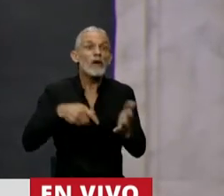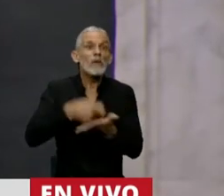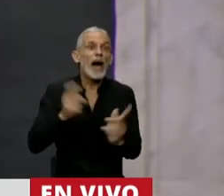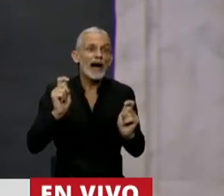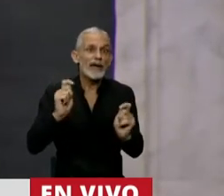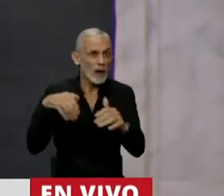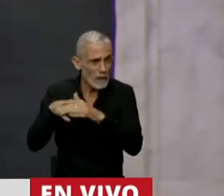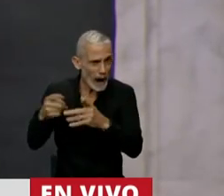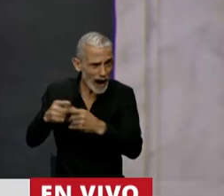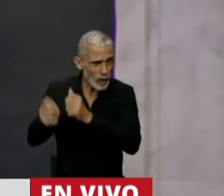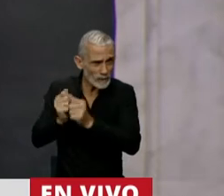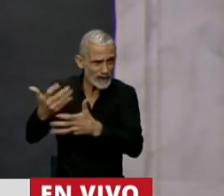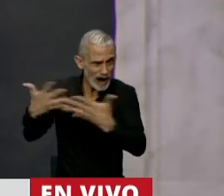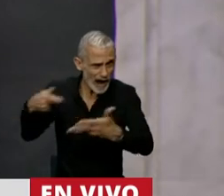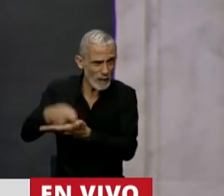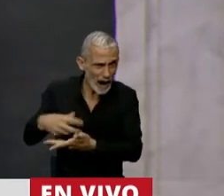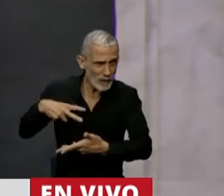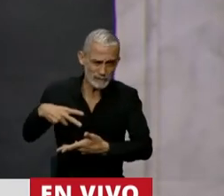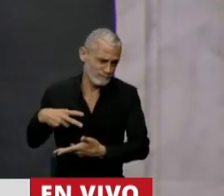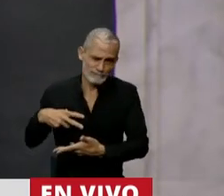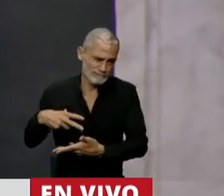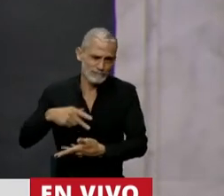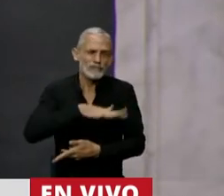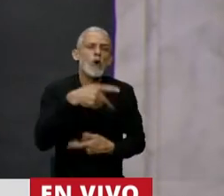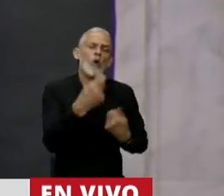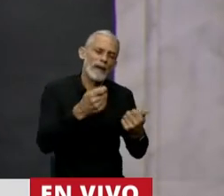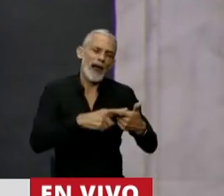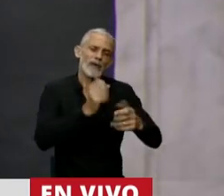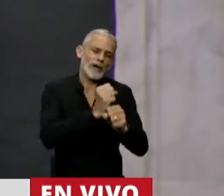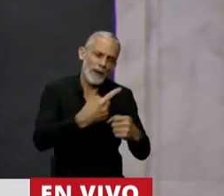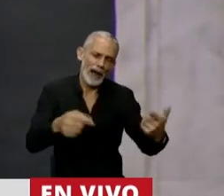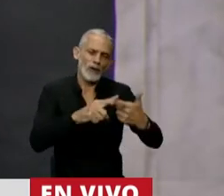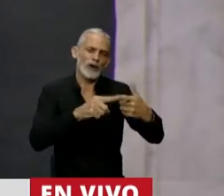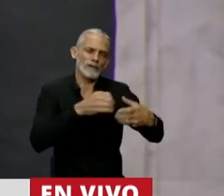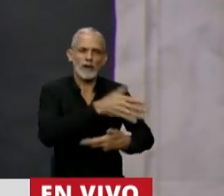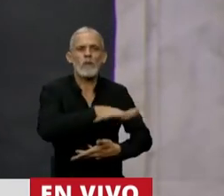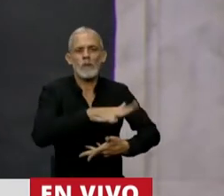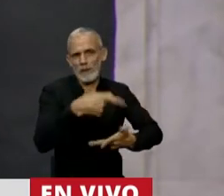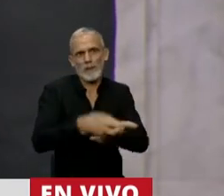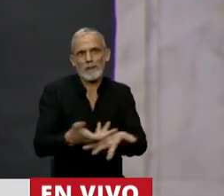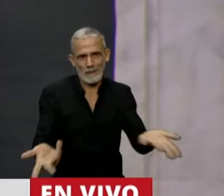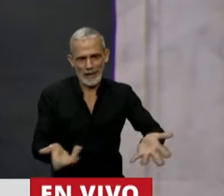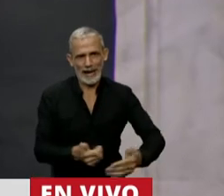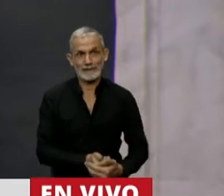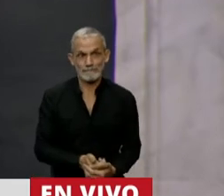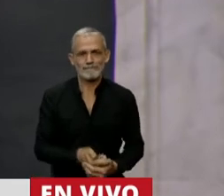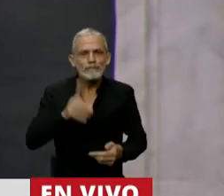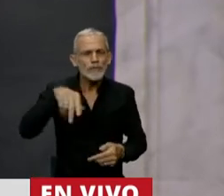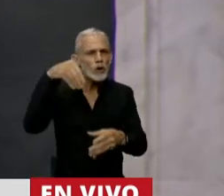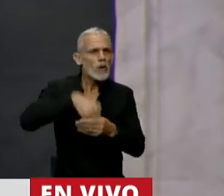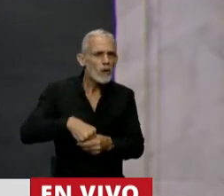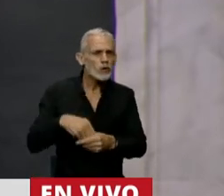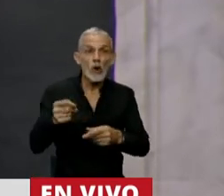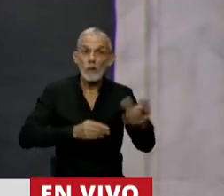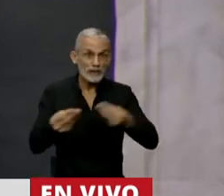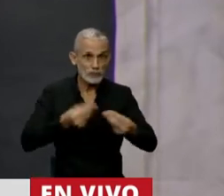pagar? ¿Los banqueros, los grandes empresarios, los millonarios? No, lo van a pagar los jubilados, los trabajadores, los sectores populares. Mire, presidente, hoy se votó